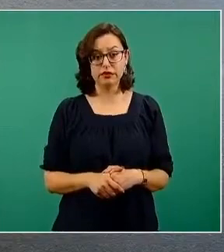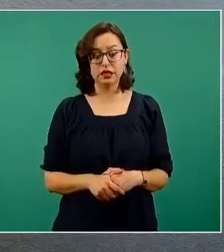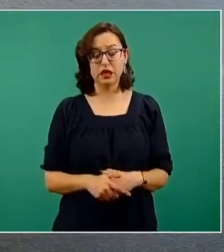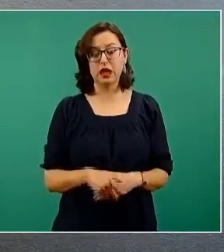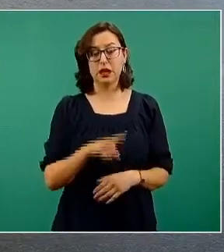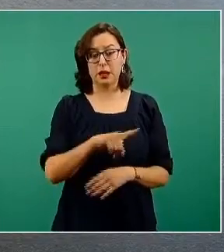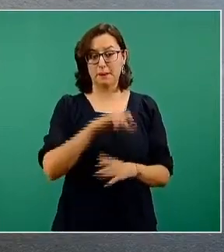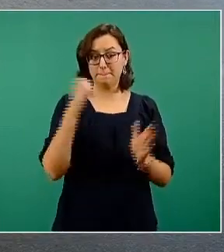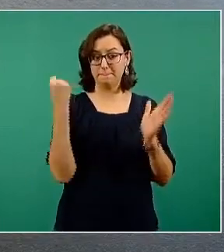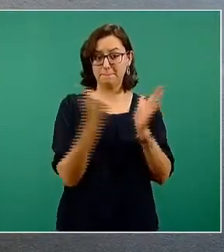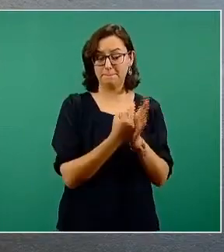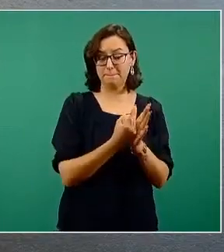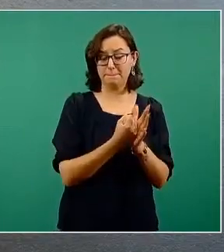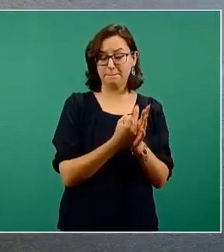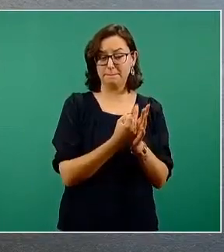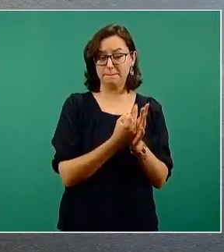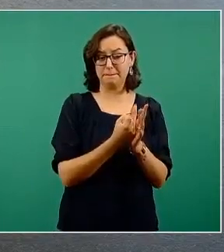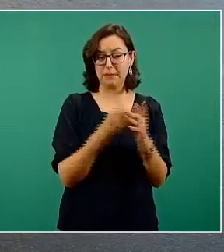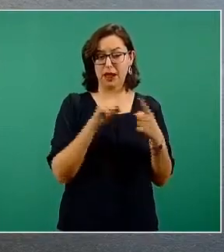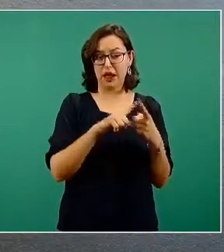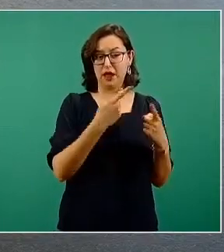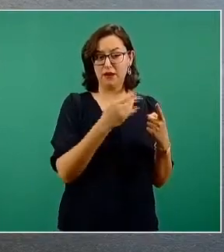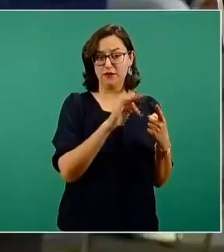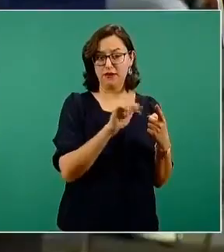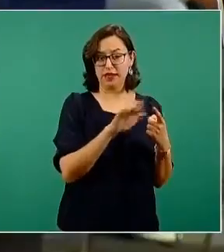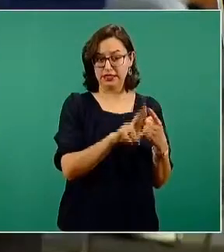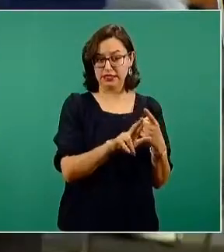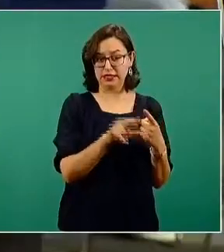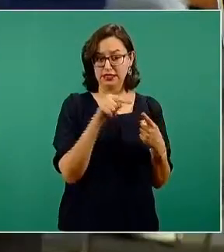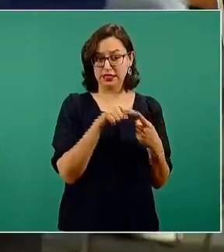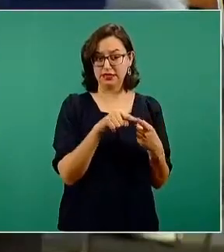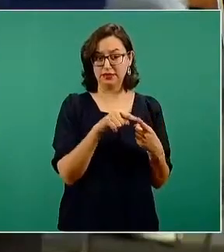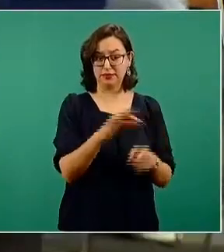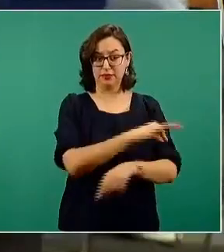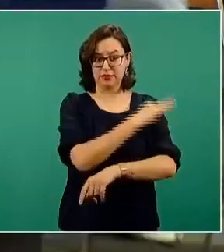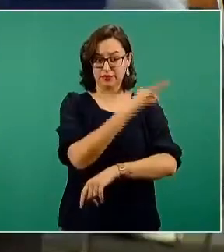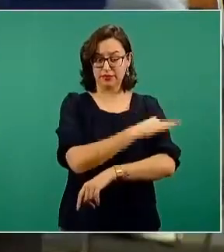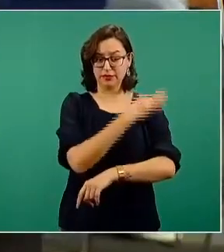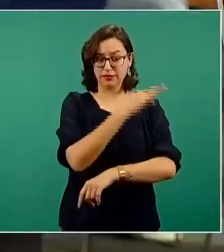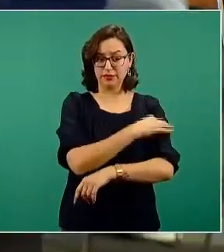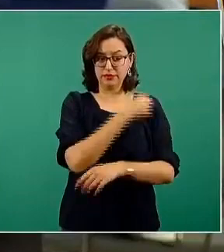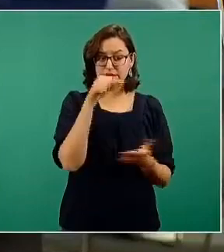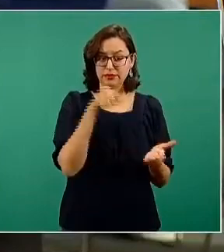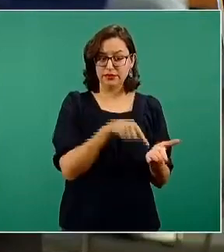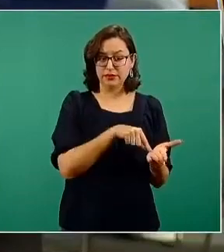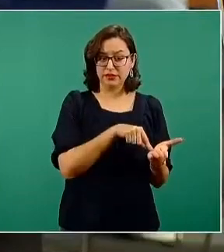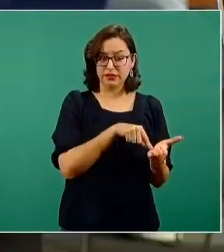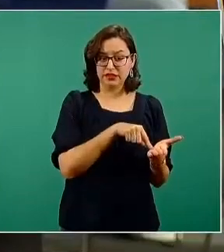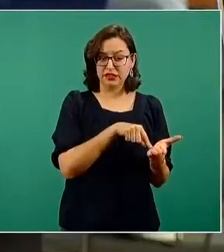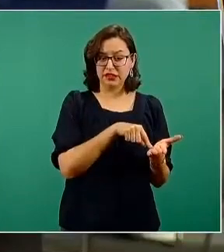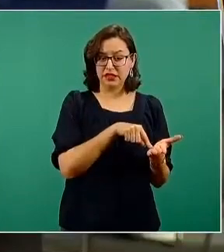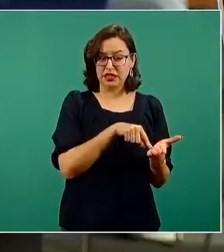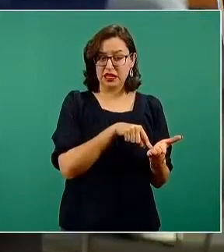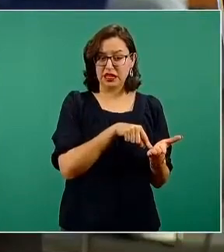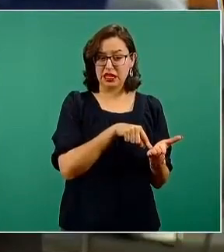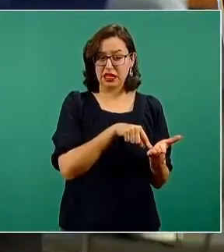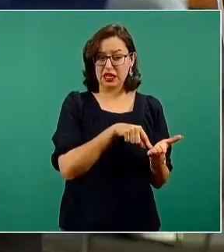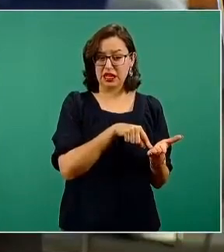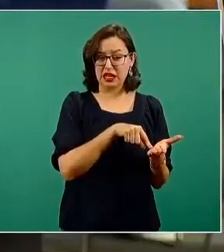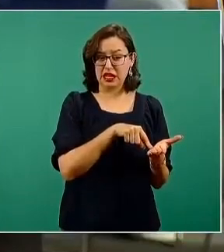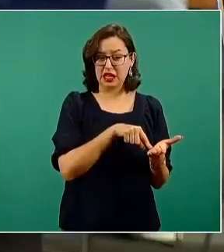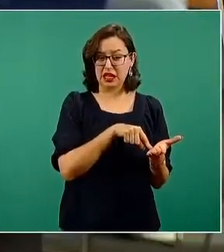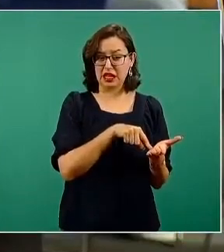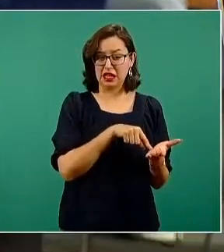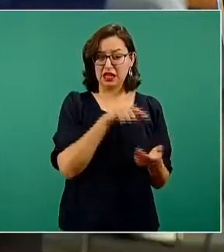Pfizer-BioNTech, ¿cuál es el manejo que se les da a partir de que son llevadas al lugar o al centro